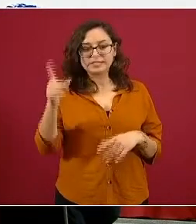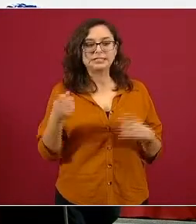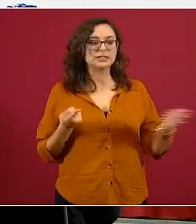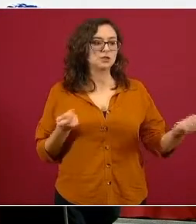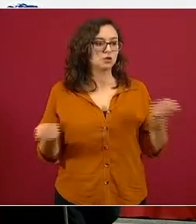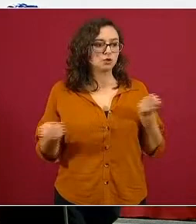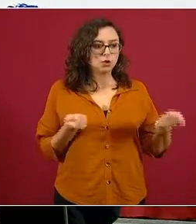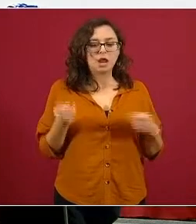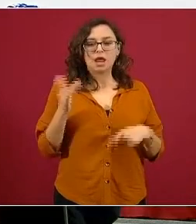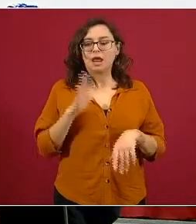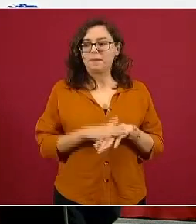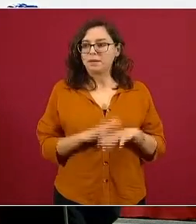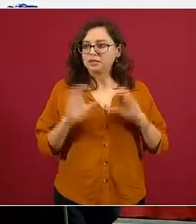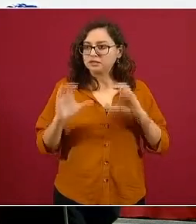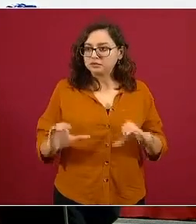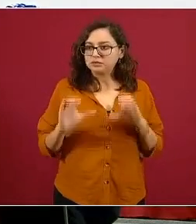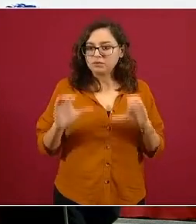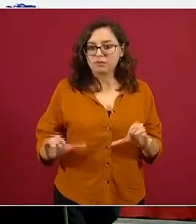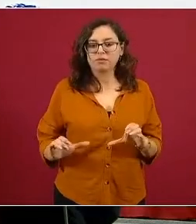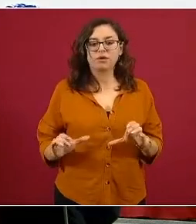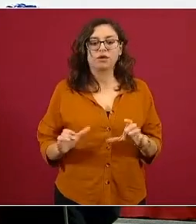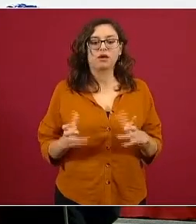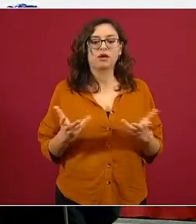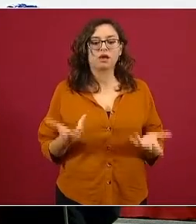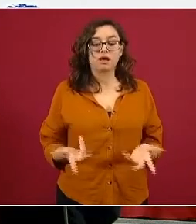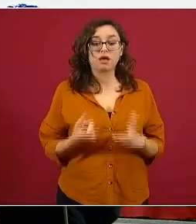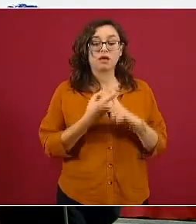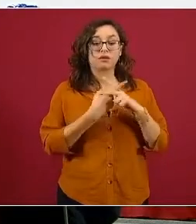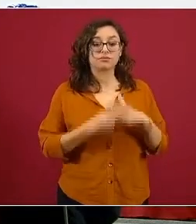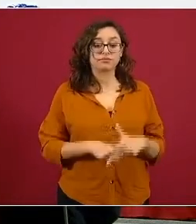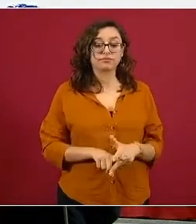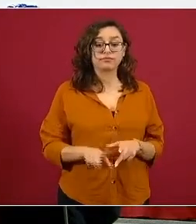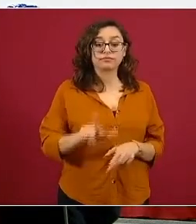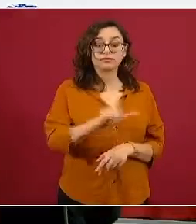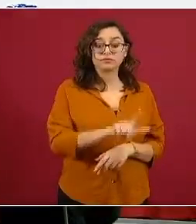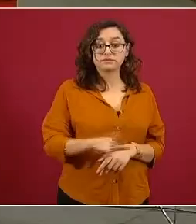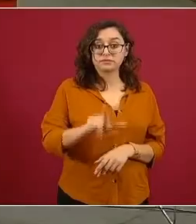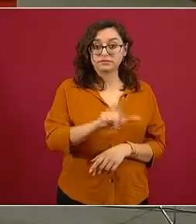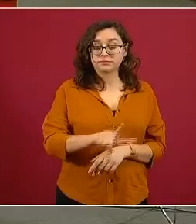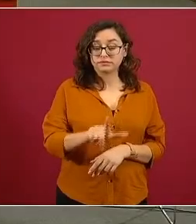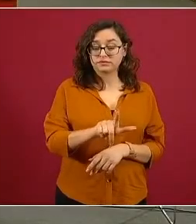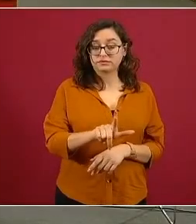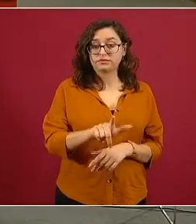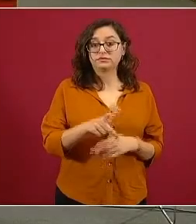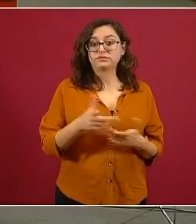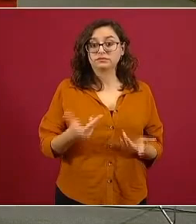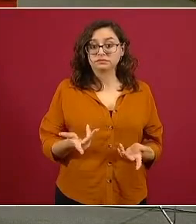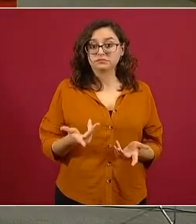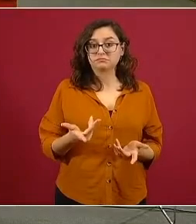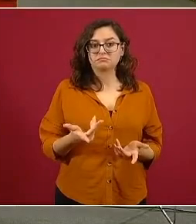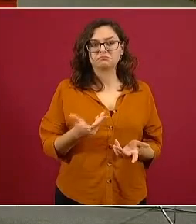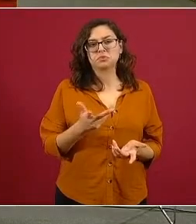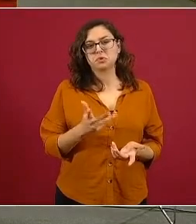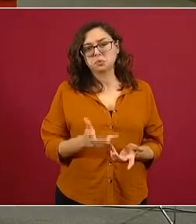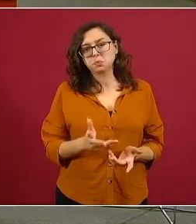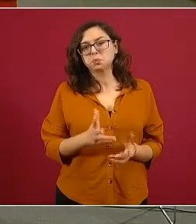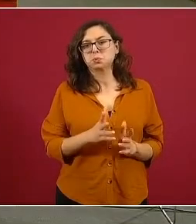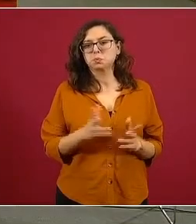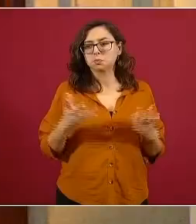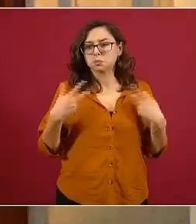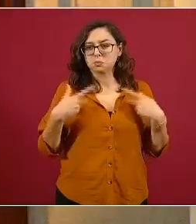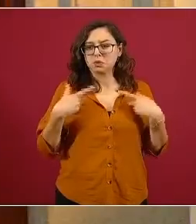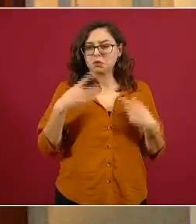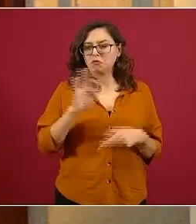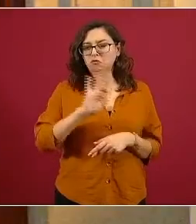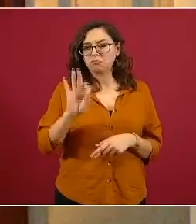los aforos arrancando en los días inhábiles, que son días relativamente flojos, los primeros ofertas